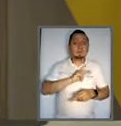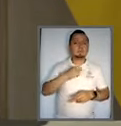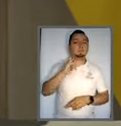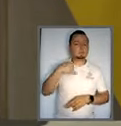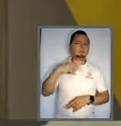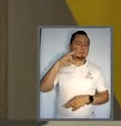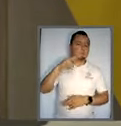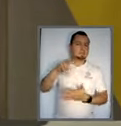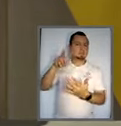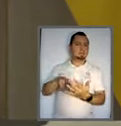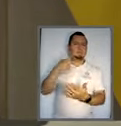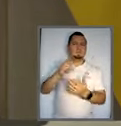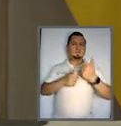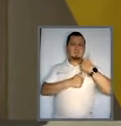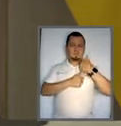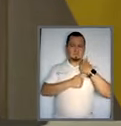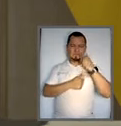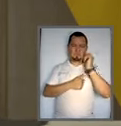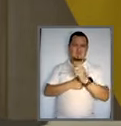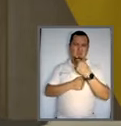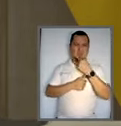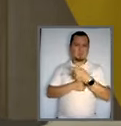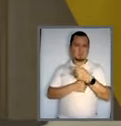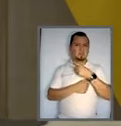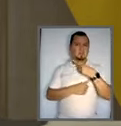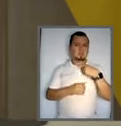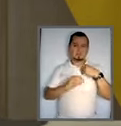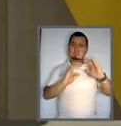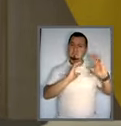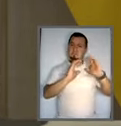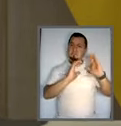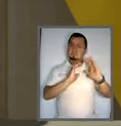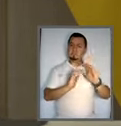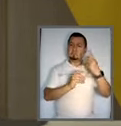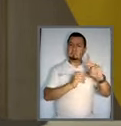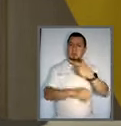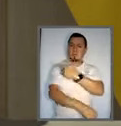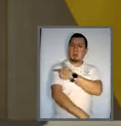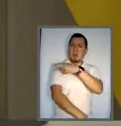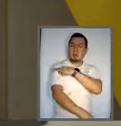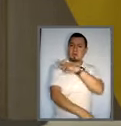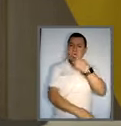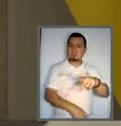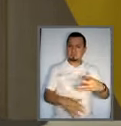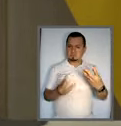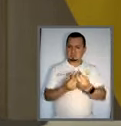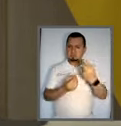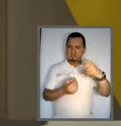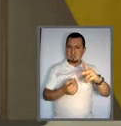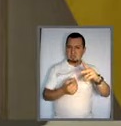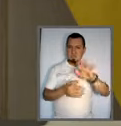presidente, desconozco las razones. Nosotros mantenemos una comunicación estrecha con la Guardia Nacional y con el